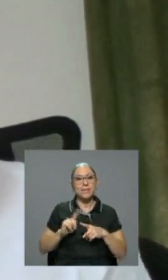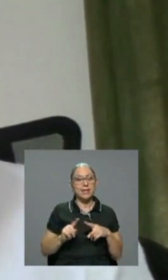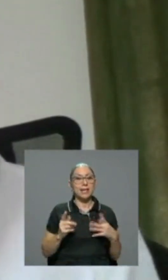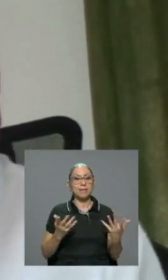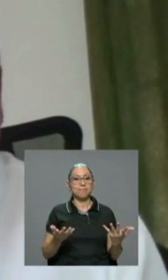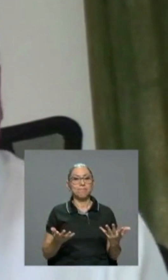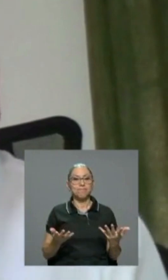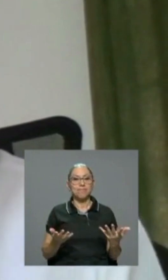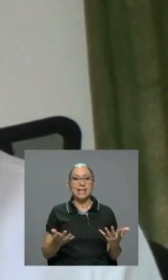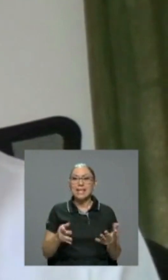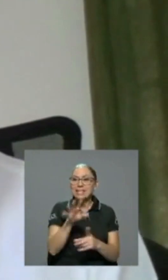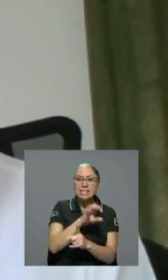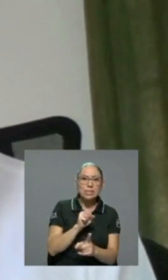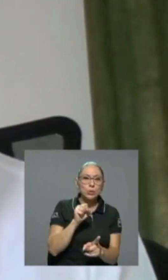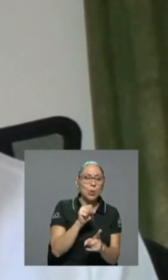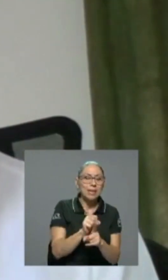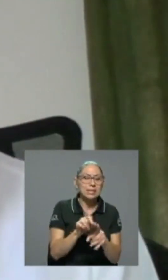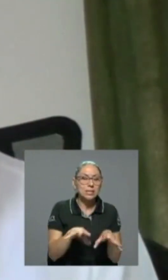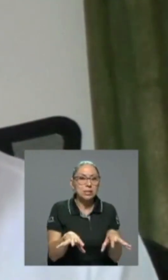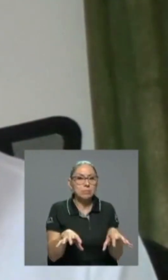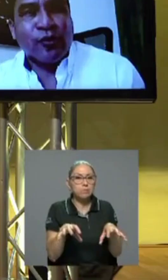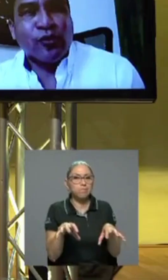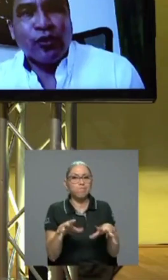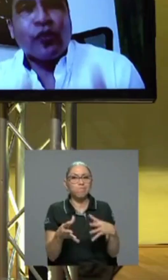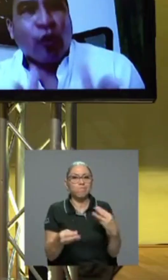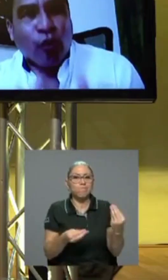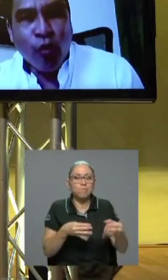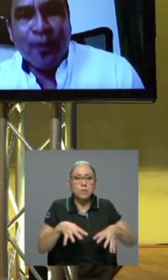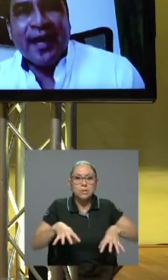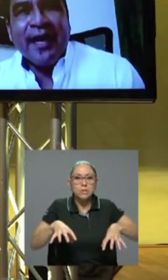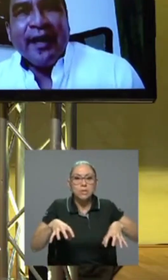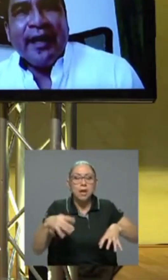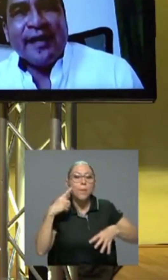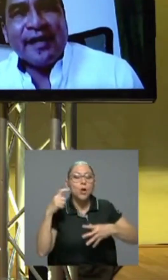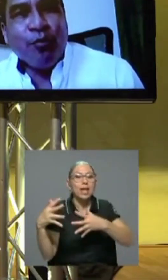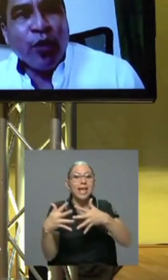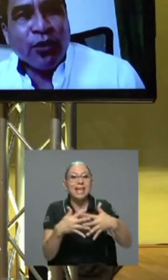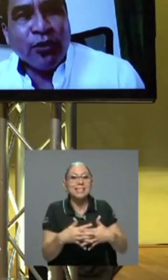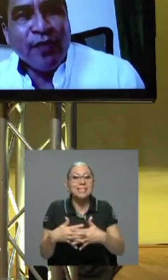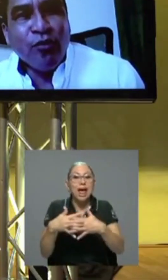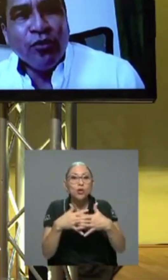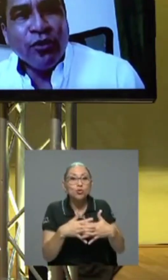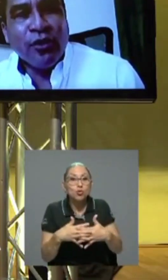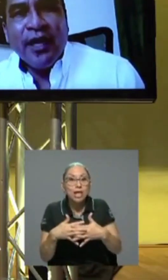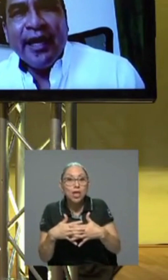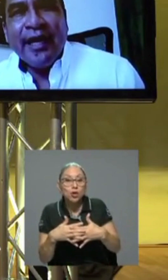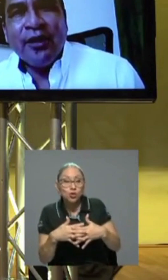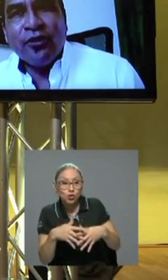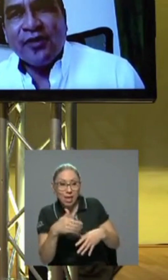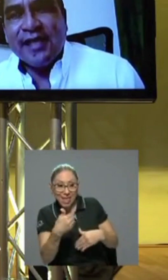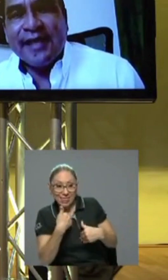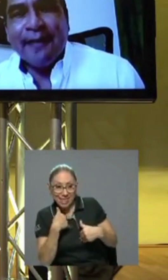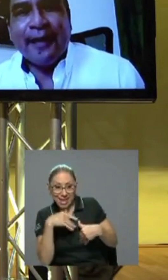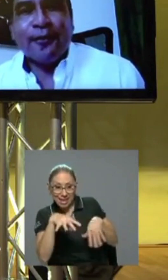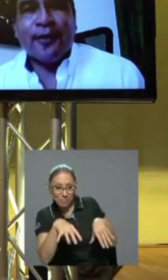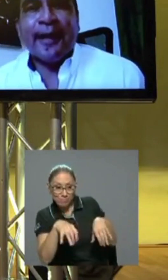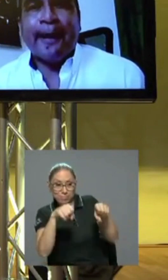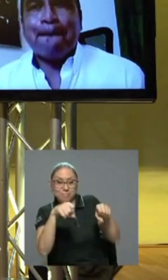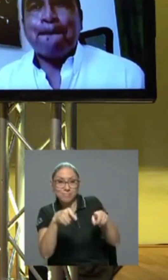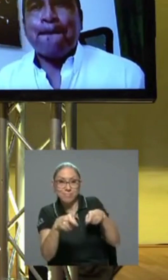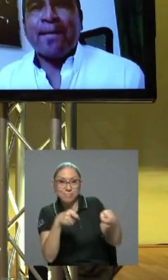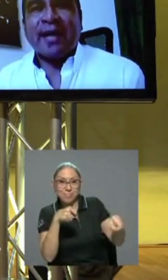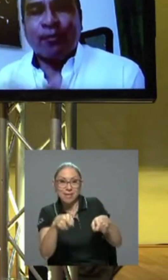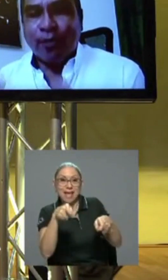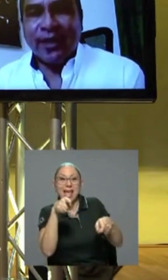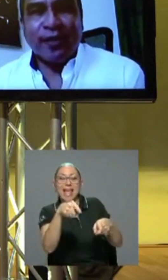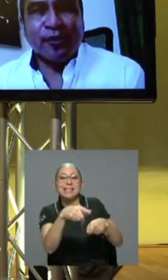de tensión, ¿no? Porque Estados Unidos ocupa este puerto del mundo, entonces, en tanto